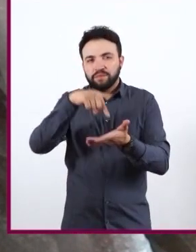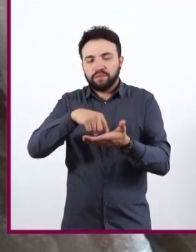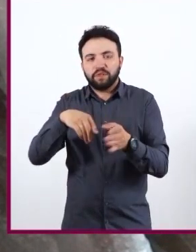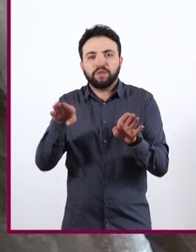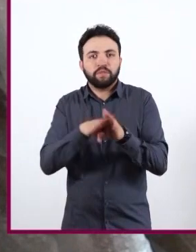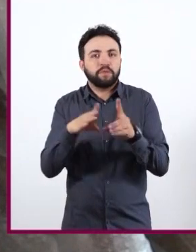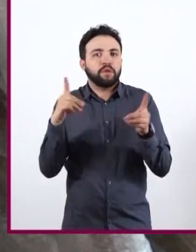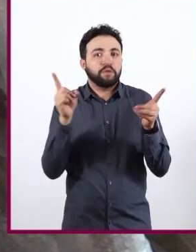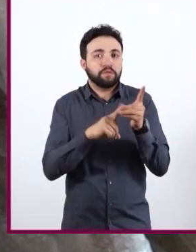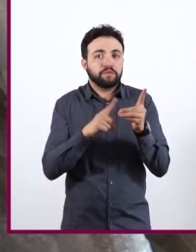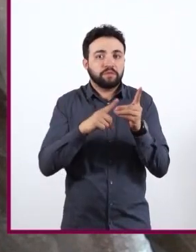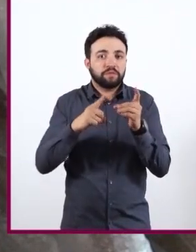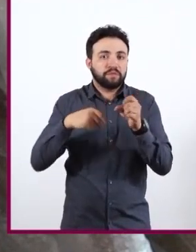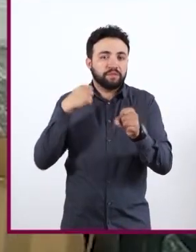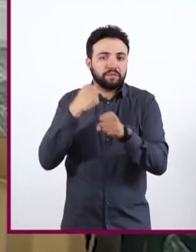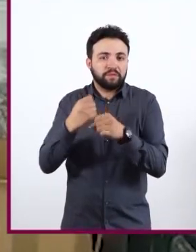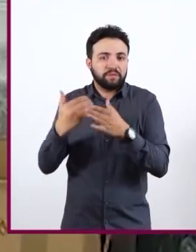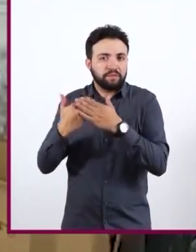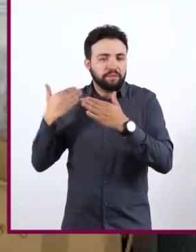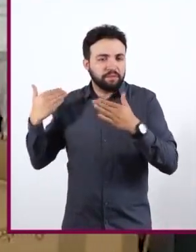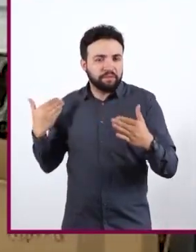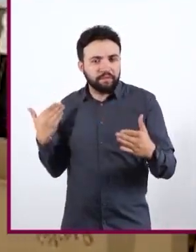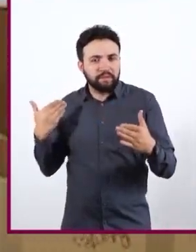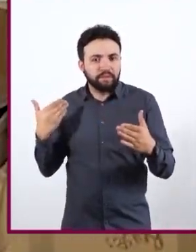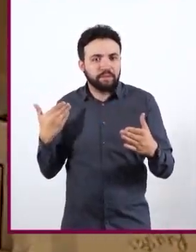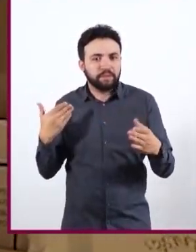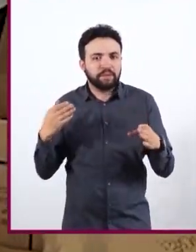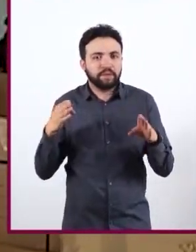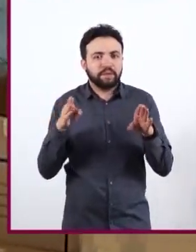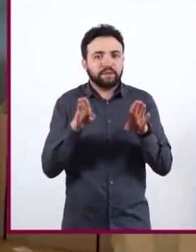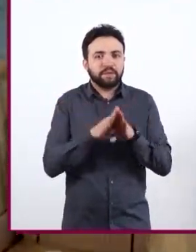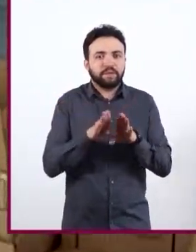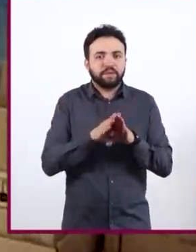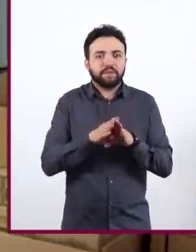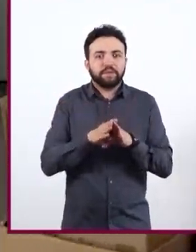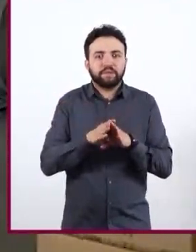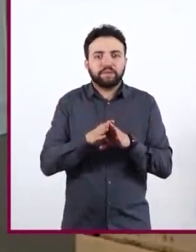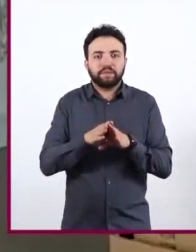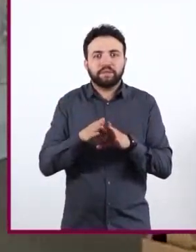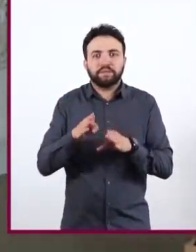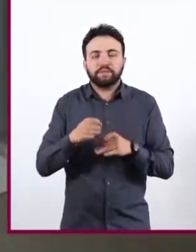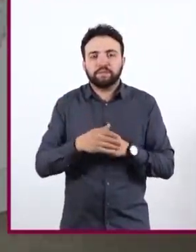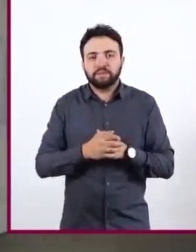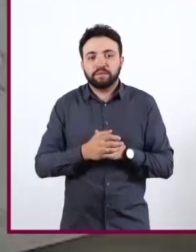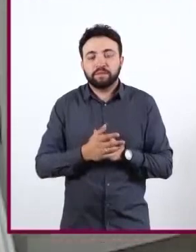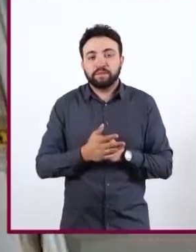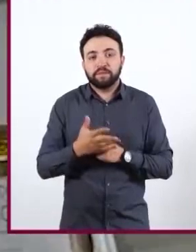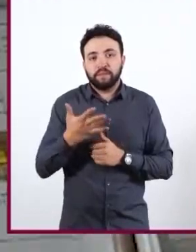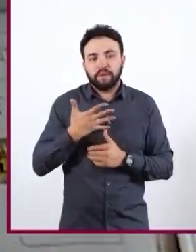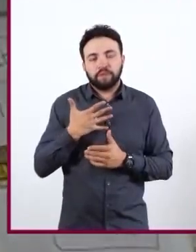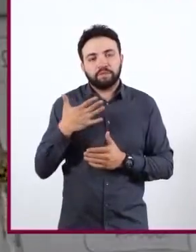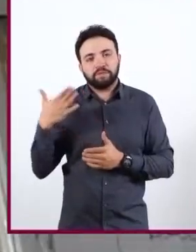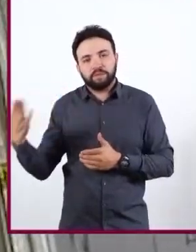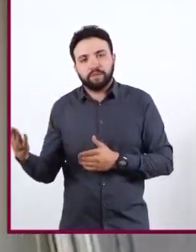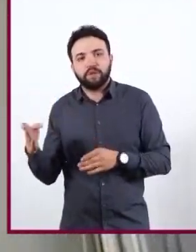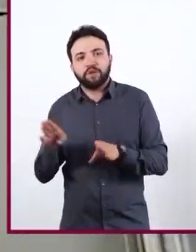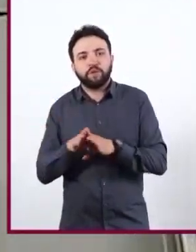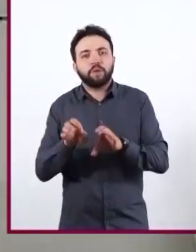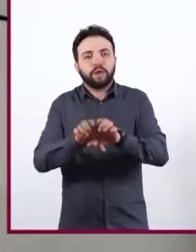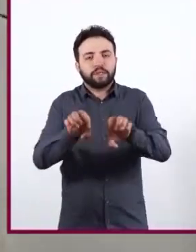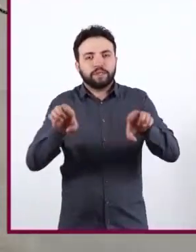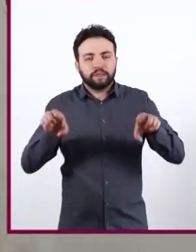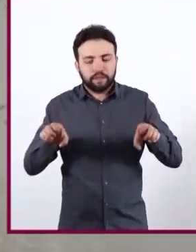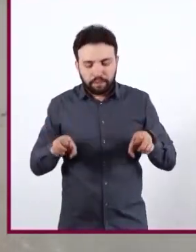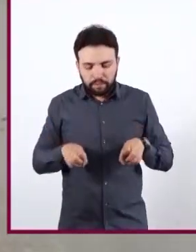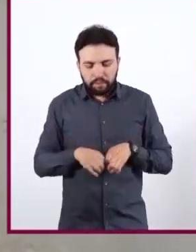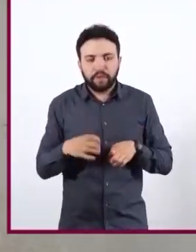fundé hace un par de años que se llama Lagos. Entonces aquí es donde está mi estudio de trabajo. Por un lado es un espacio